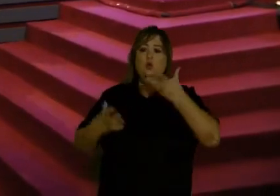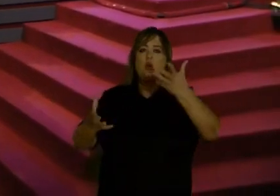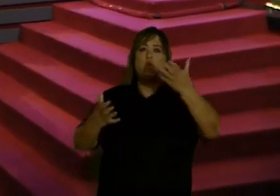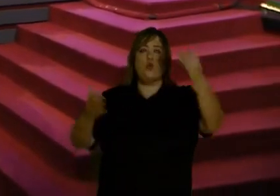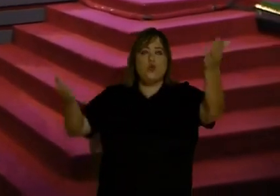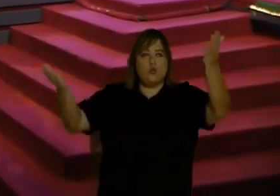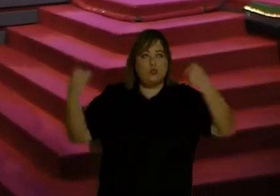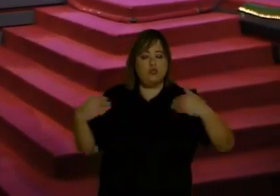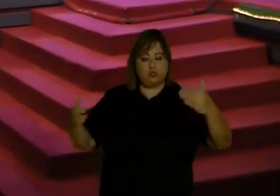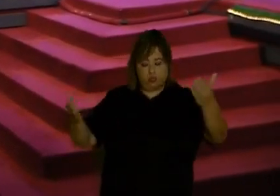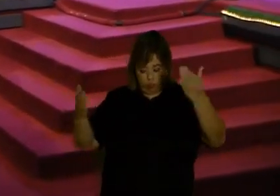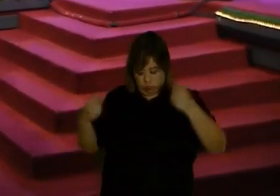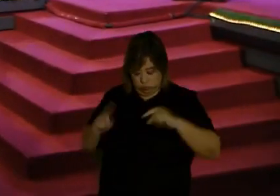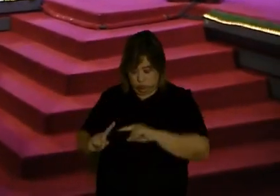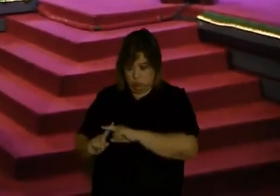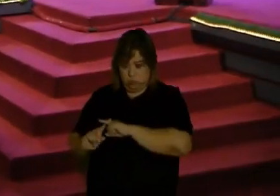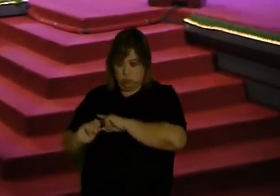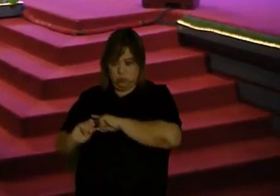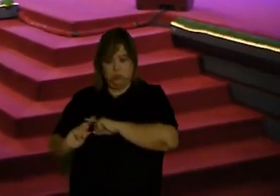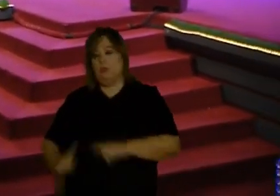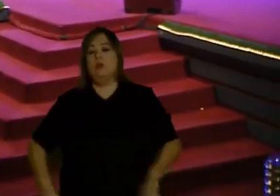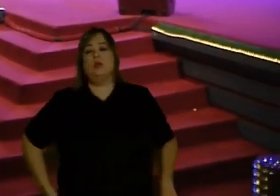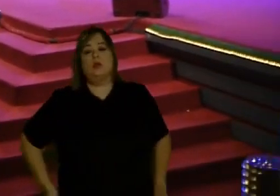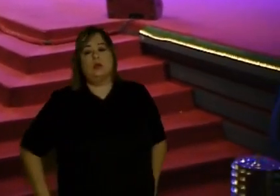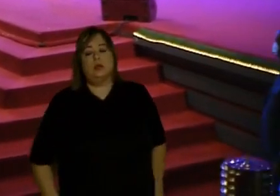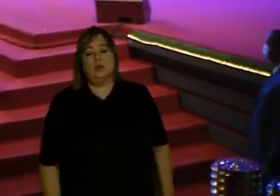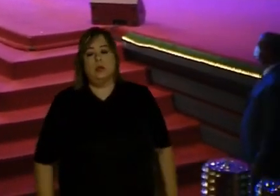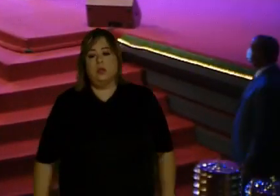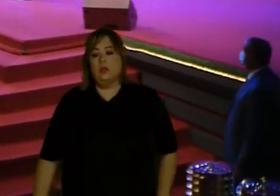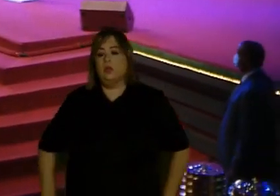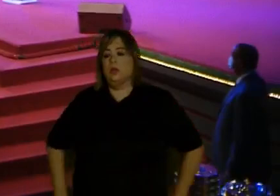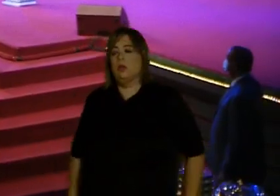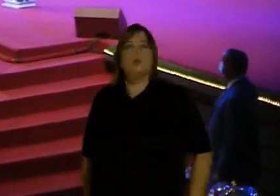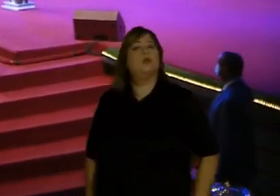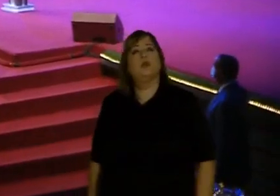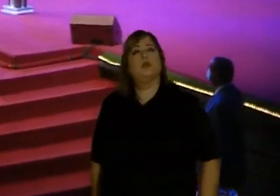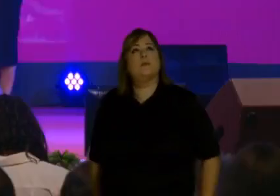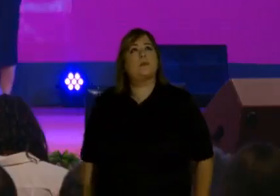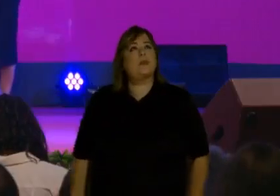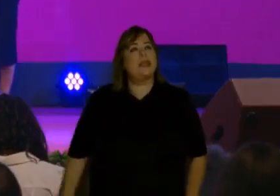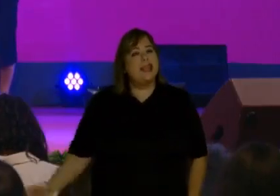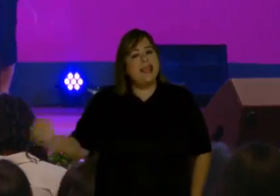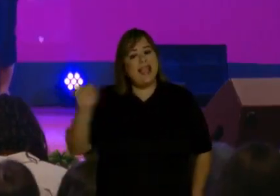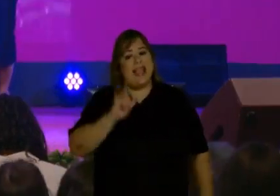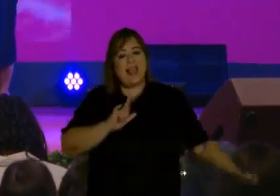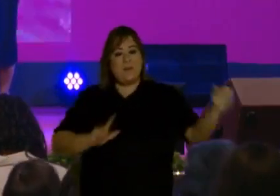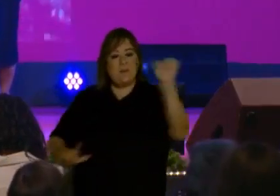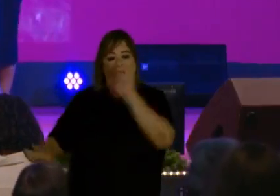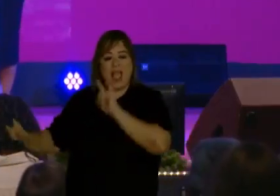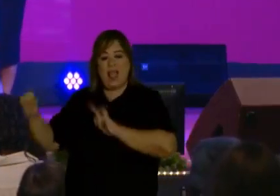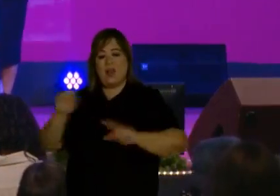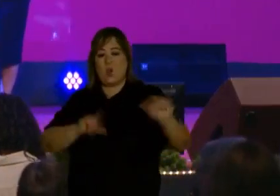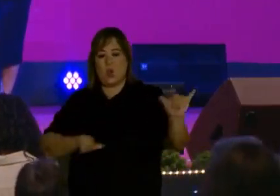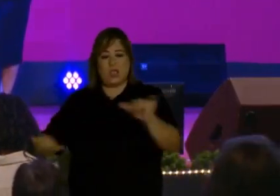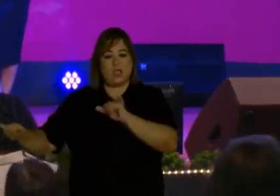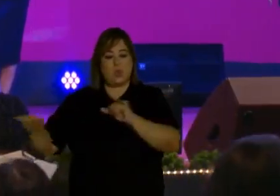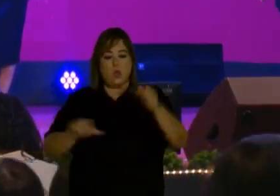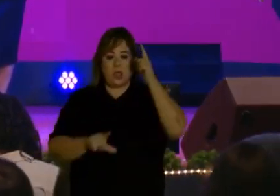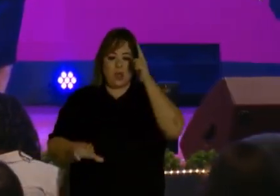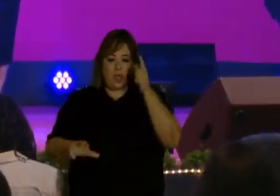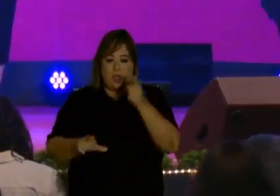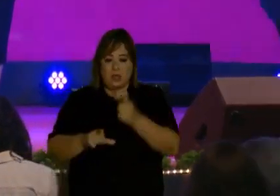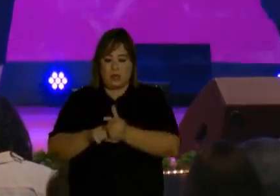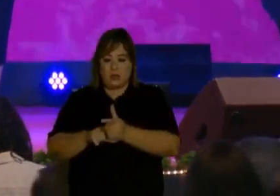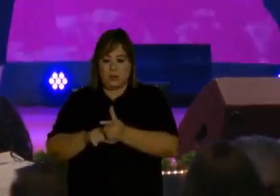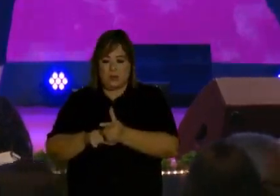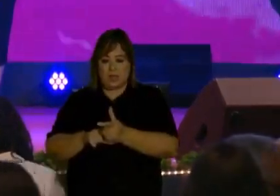Me amas como padre. de Jesús.